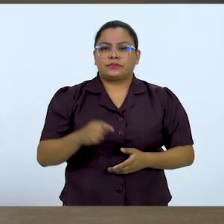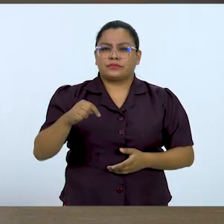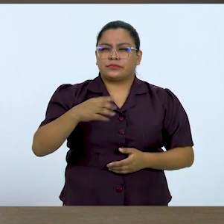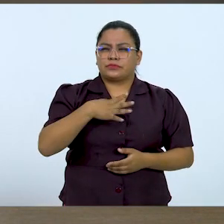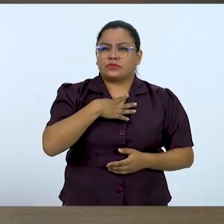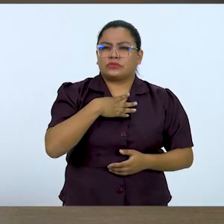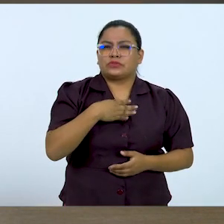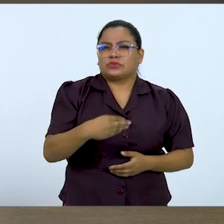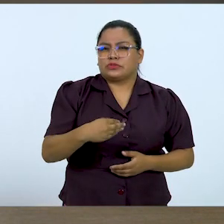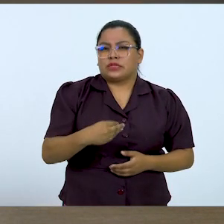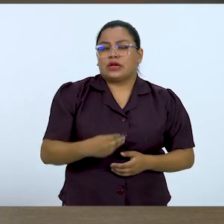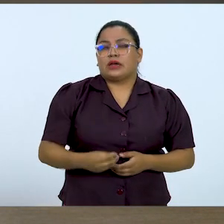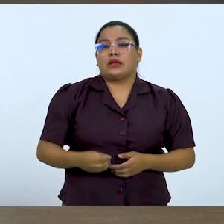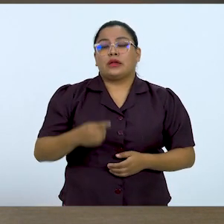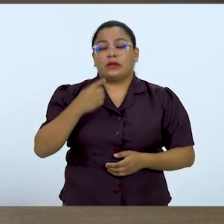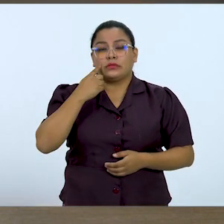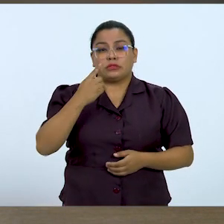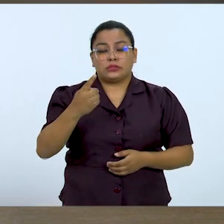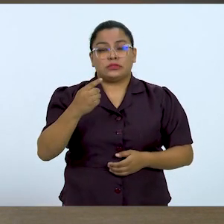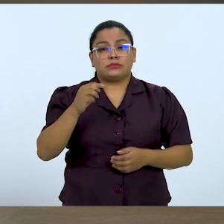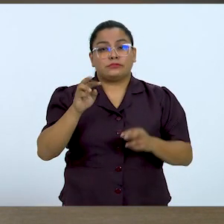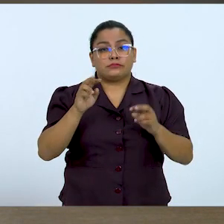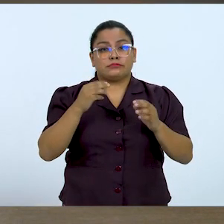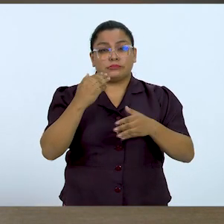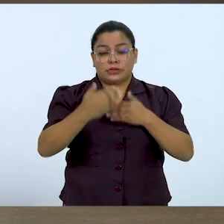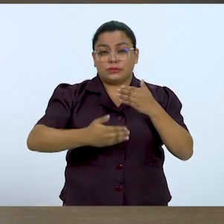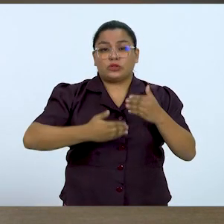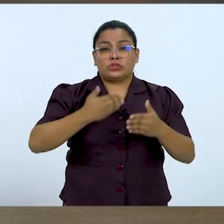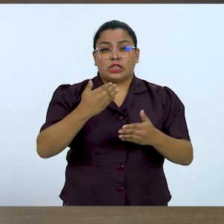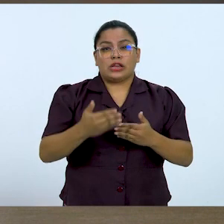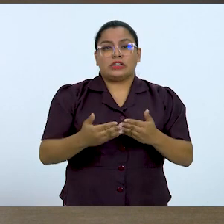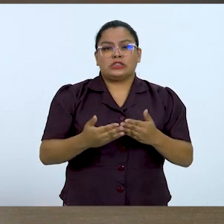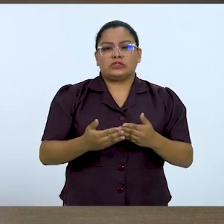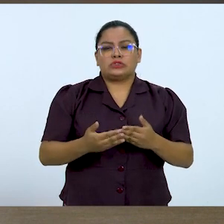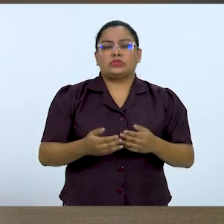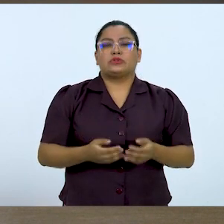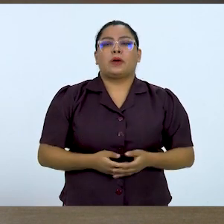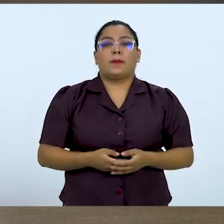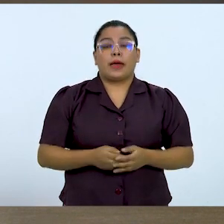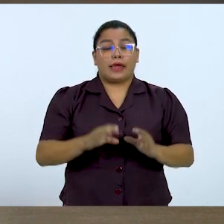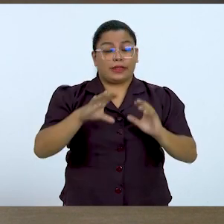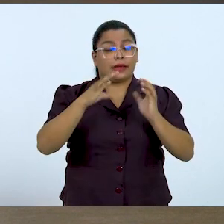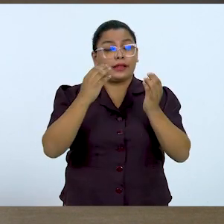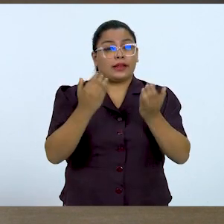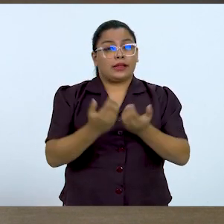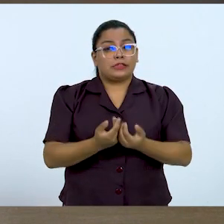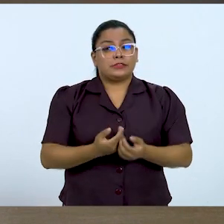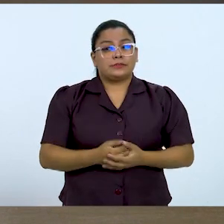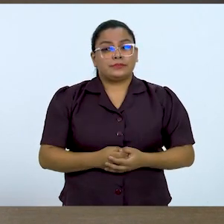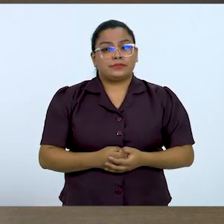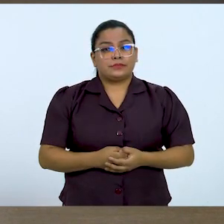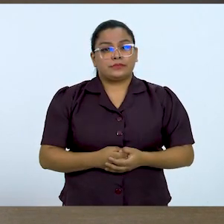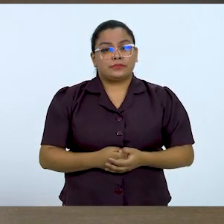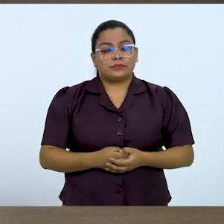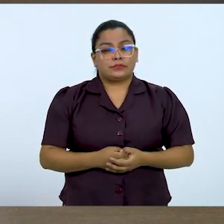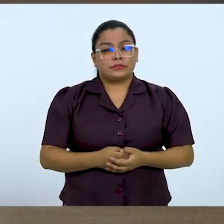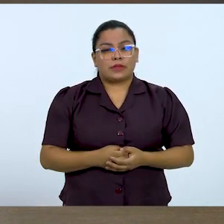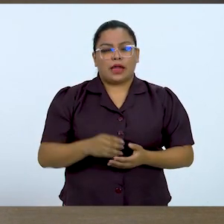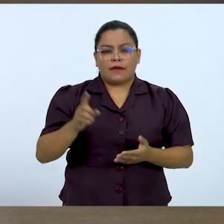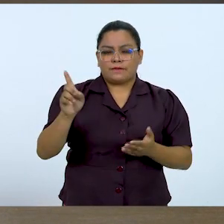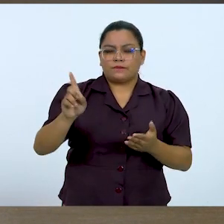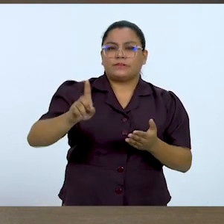Ahora me gustaría hablar un poco sobre los pasos que se siguen usualmente en el desarrollo de una clase.